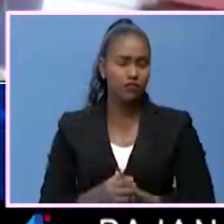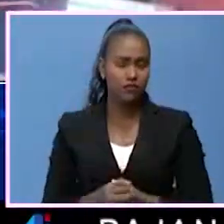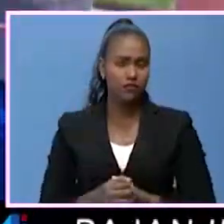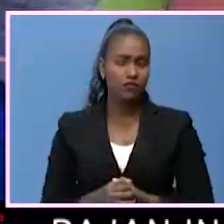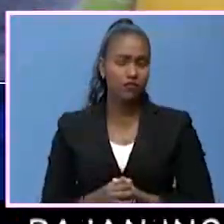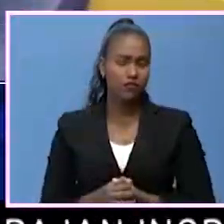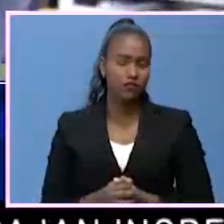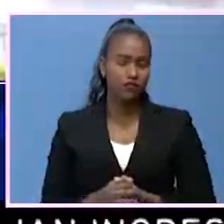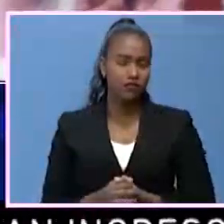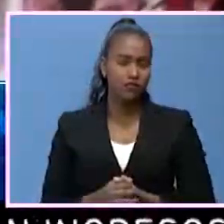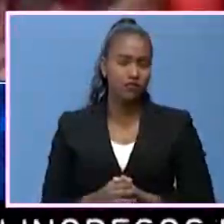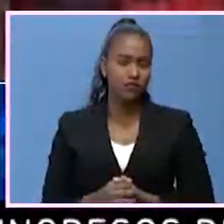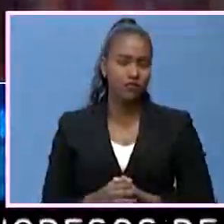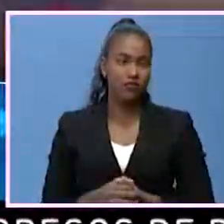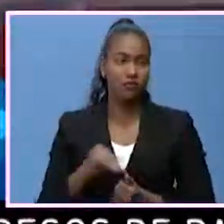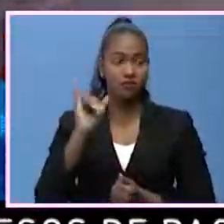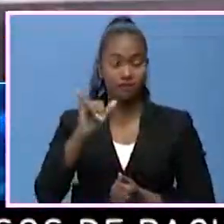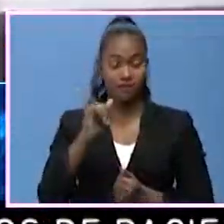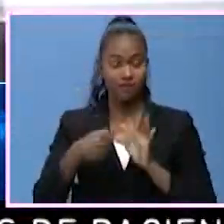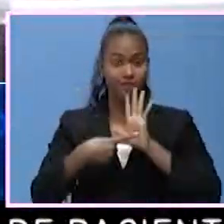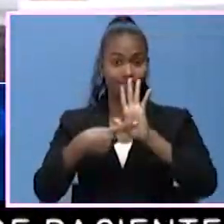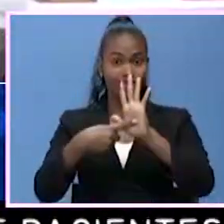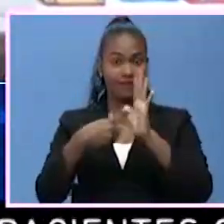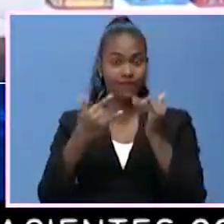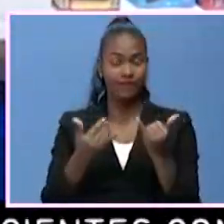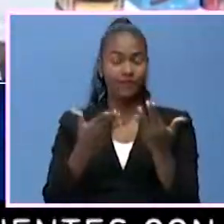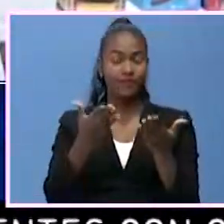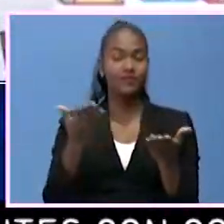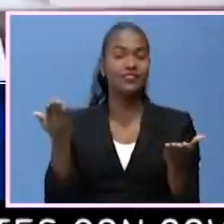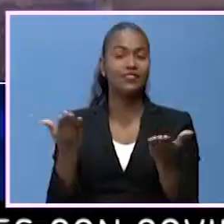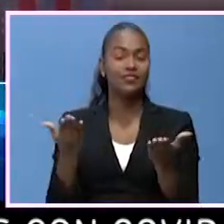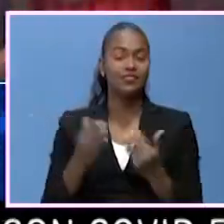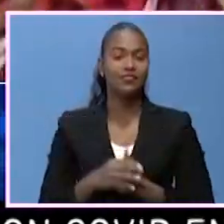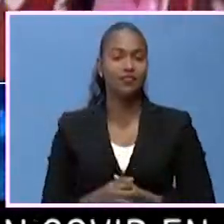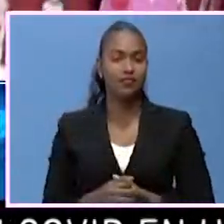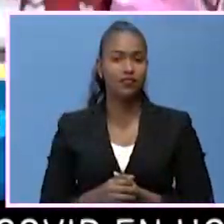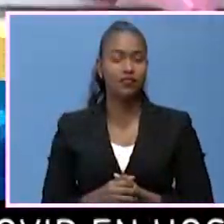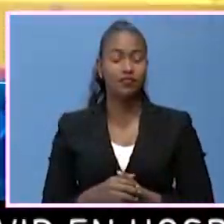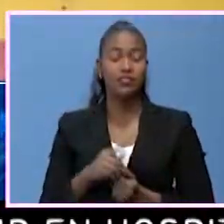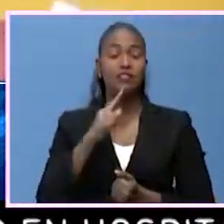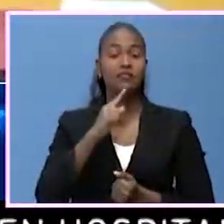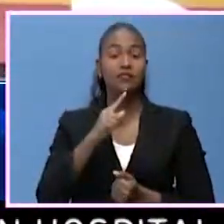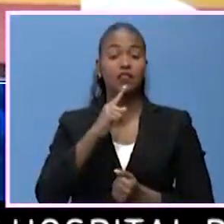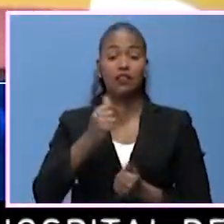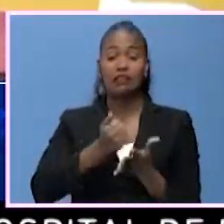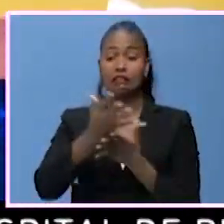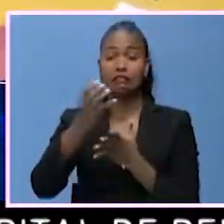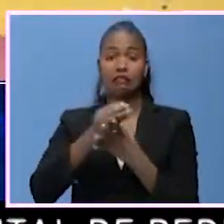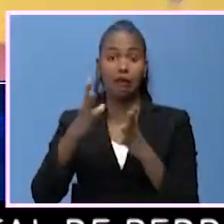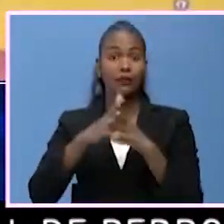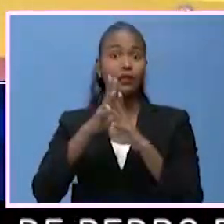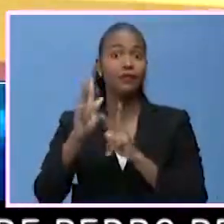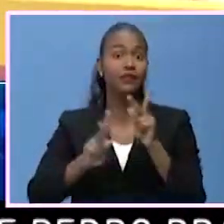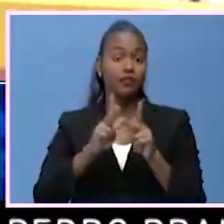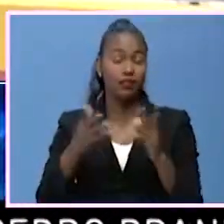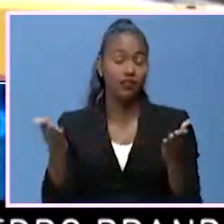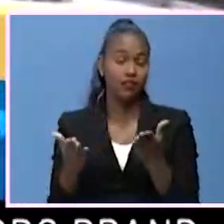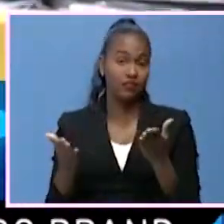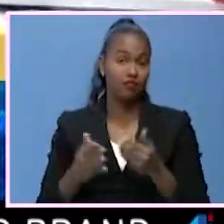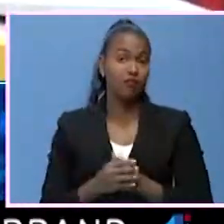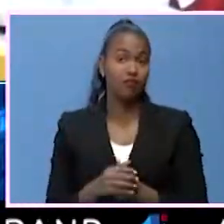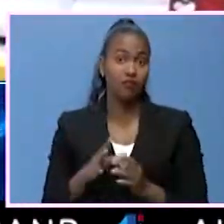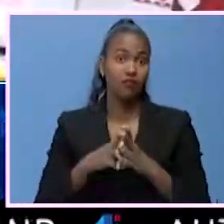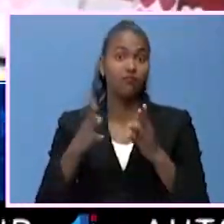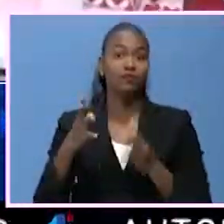Sí, y este producto que tenemos acá, que es sumamente comprado por acá. Oh, muy